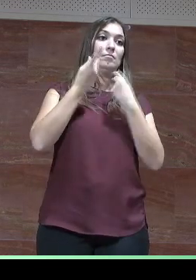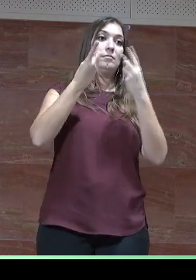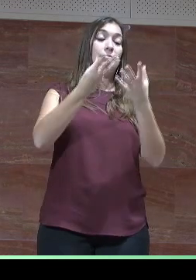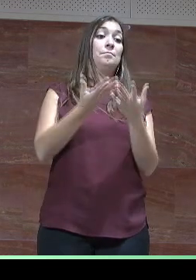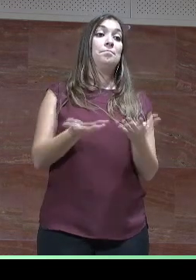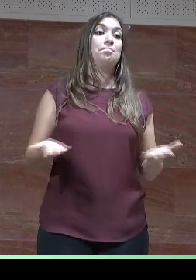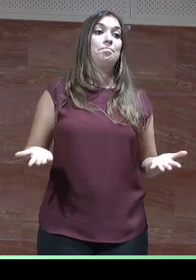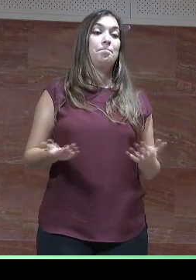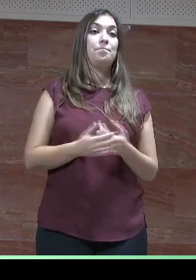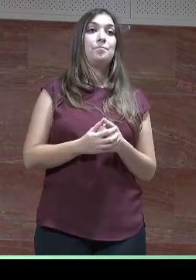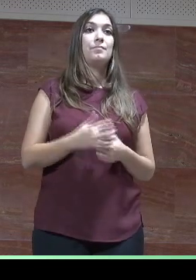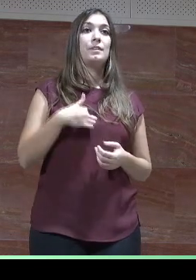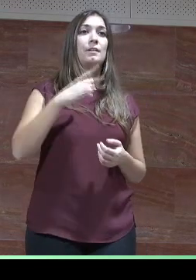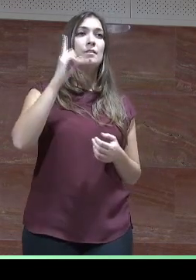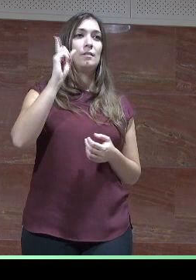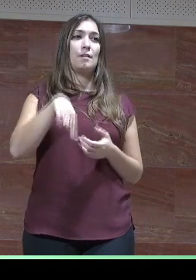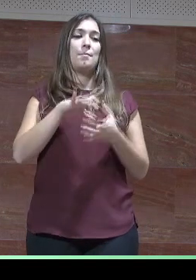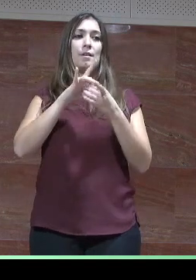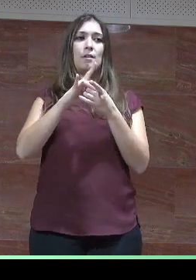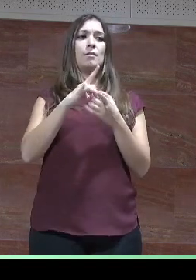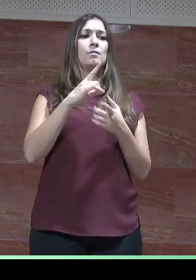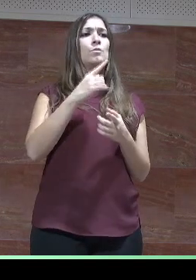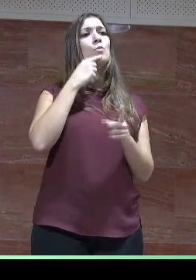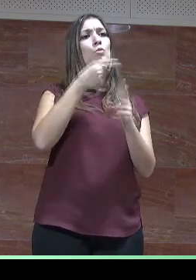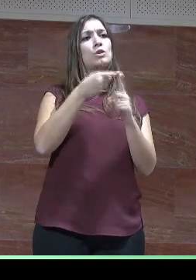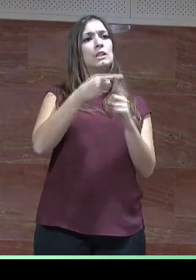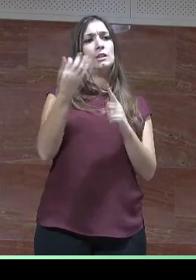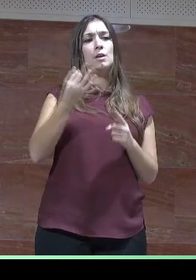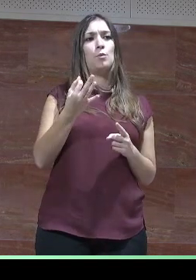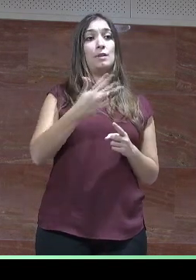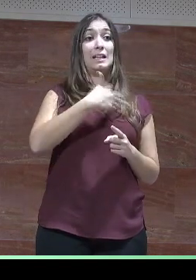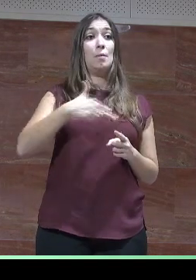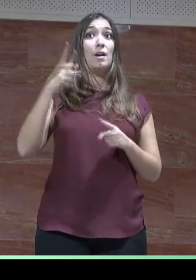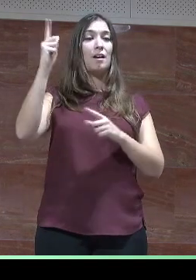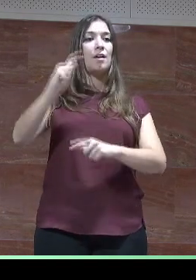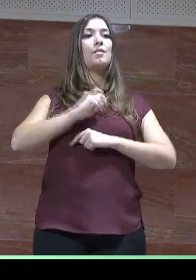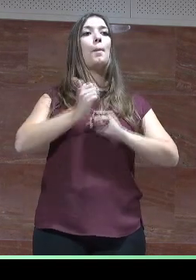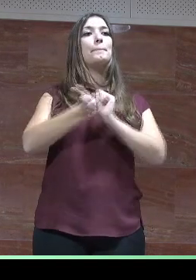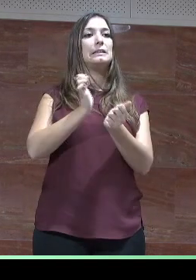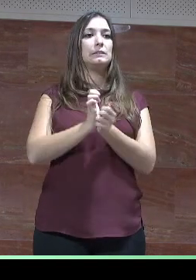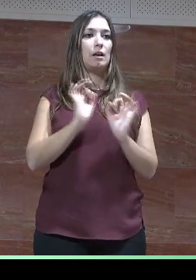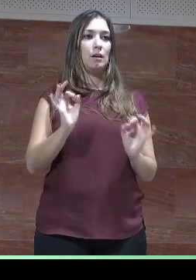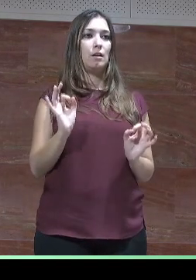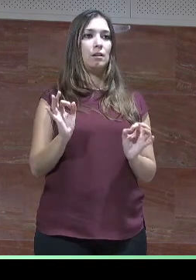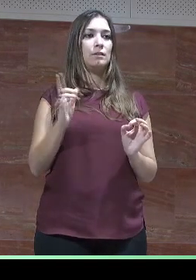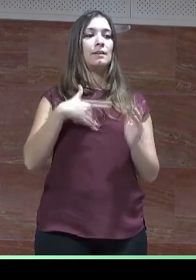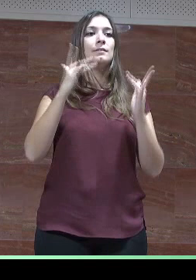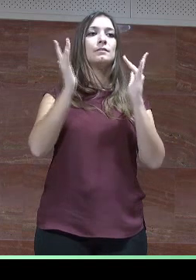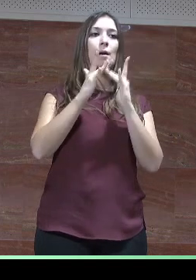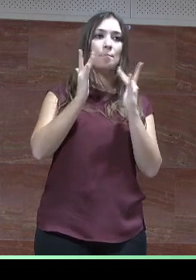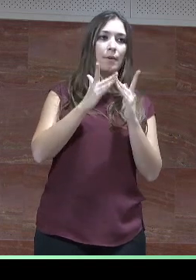Y también una cosa buena de Dinamarca es que te prestan, así que todo tu